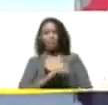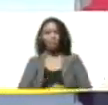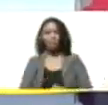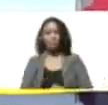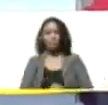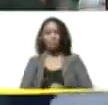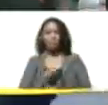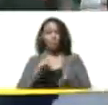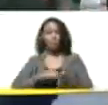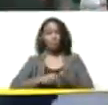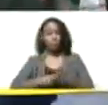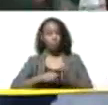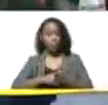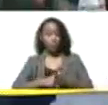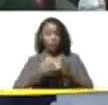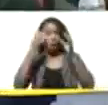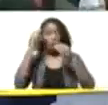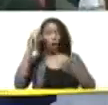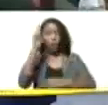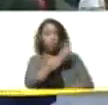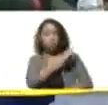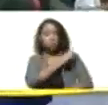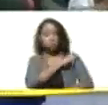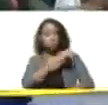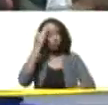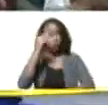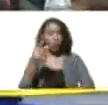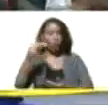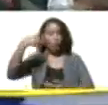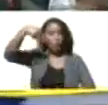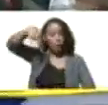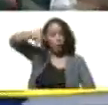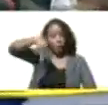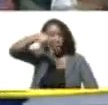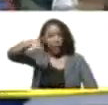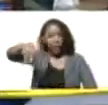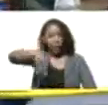técnicos y oficiales de comando para la tropa, los paracaidistas,